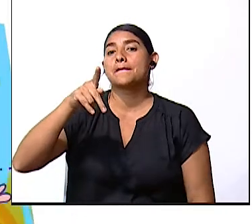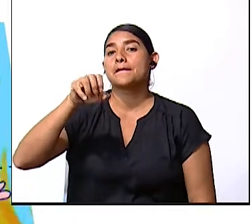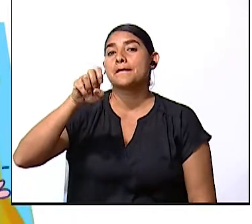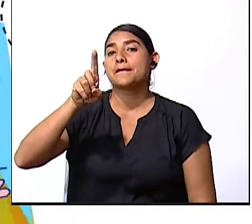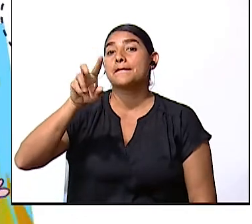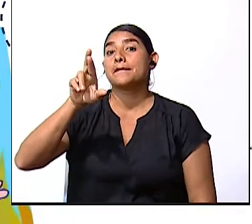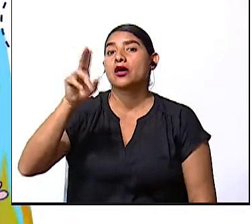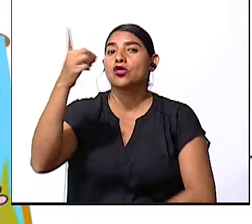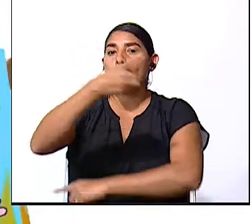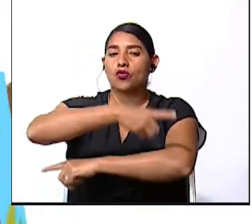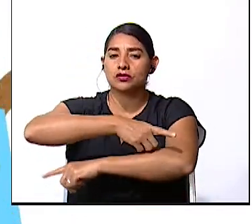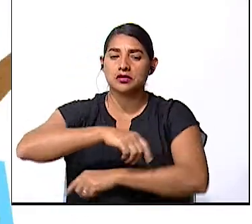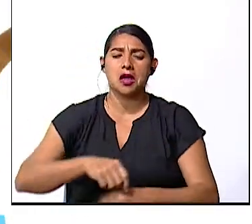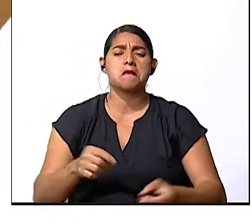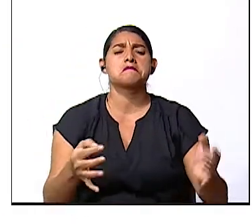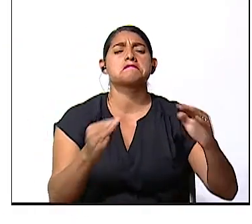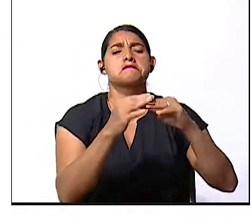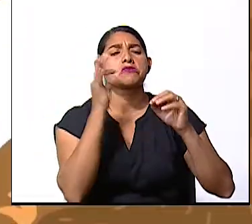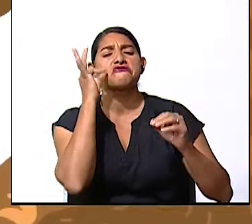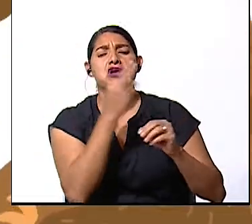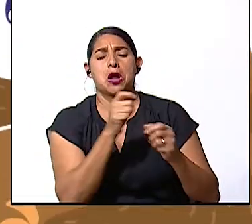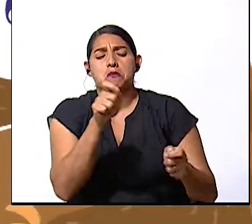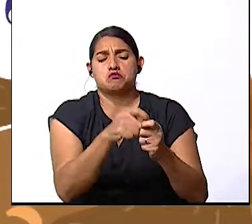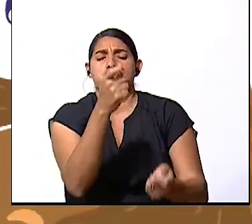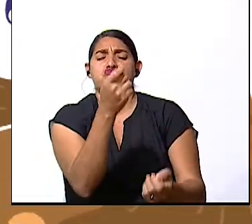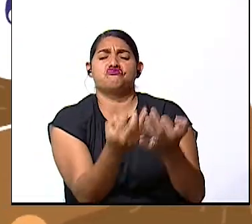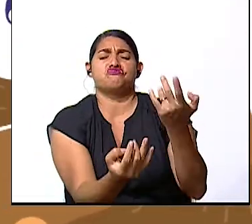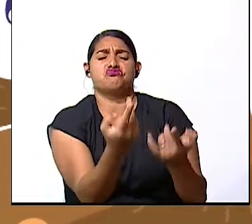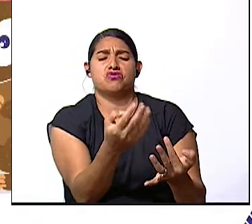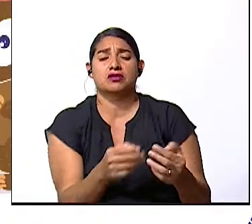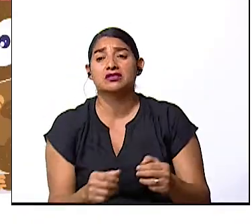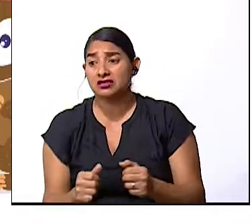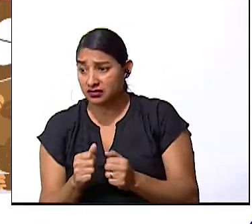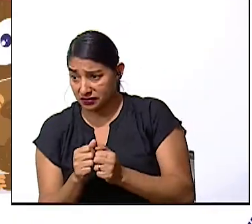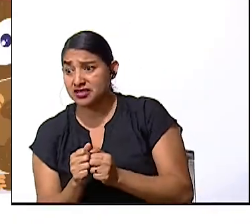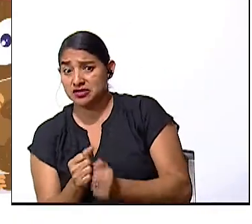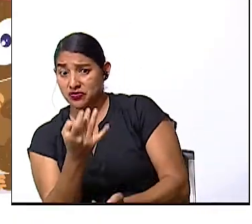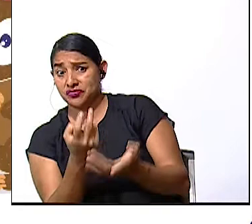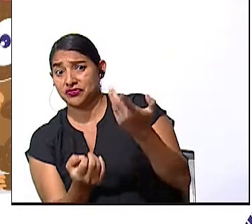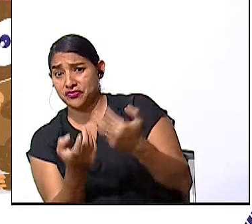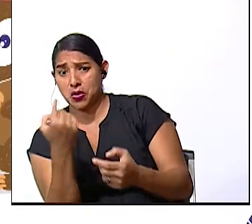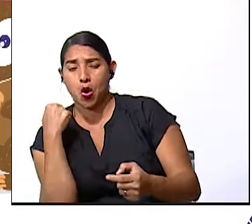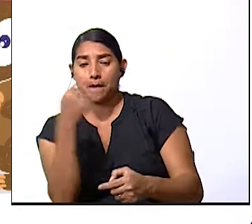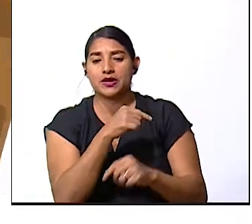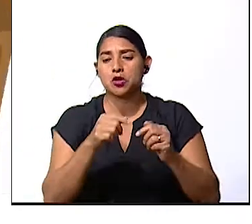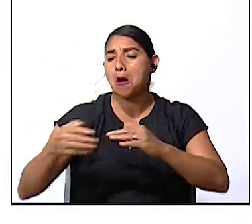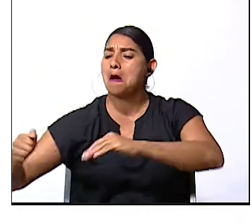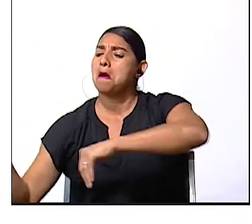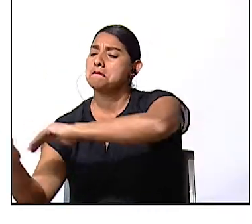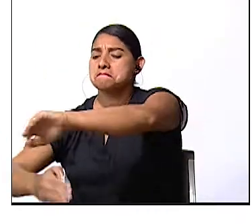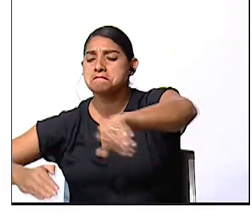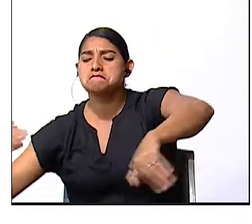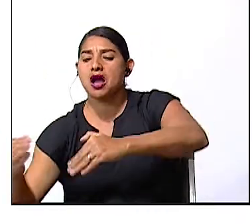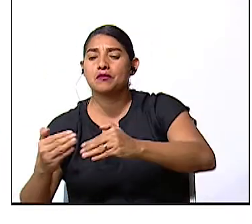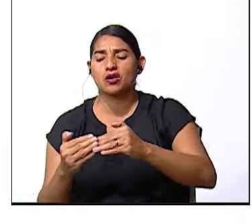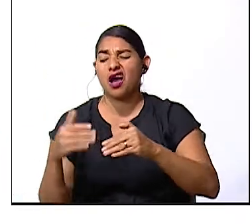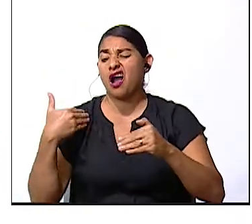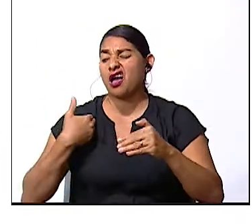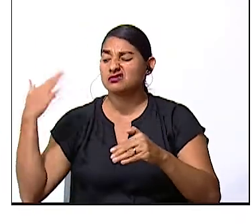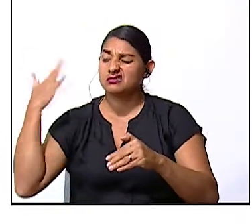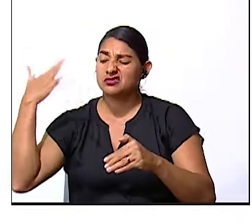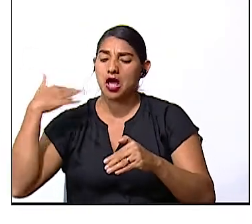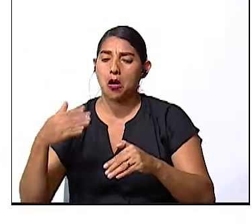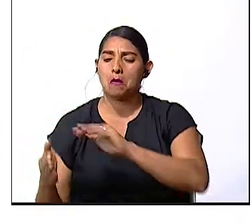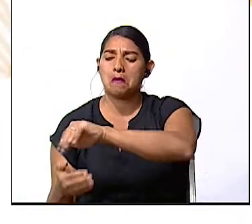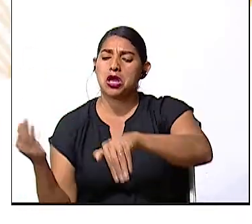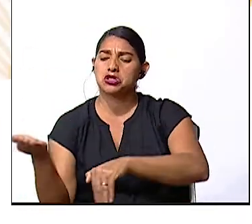un día decidió hacer una quema en su potrero. ¿Con fuego, mami? Shh. Pedro pensó en hacer una ronda, pero hacía demasiado calor como para